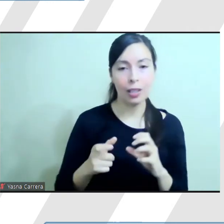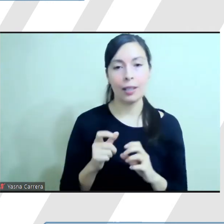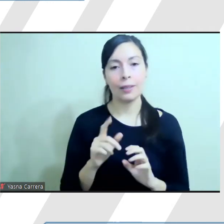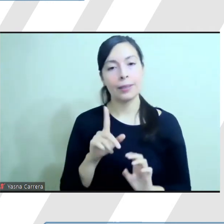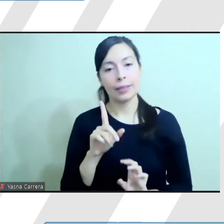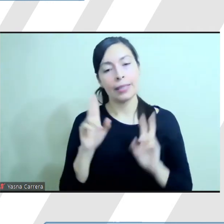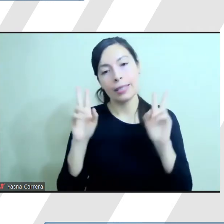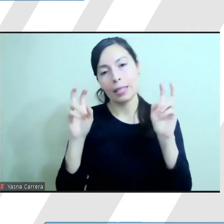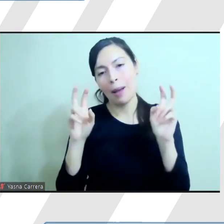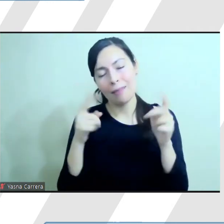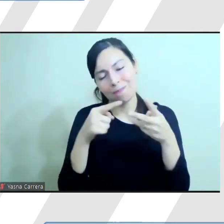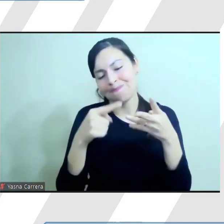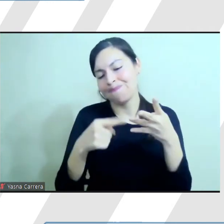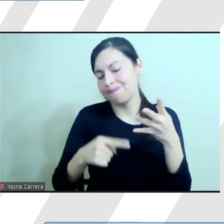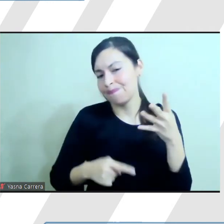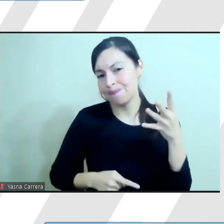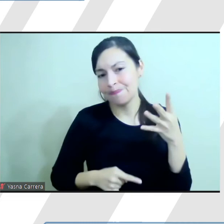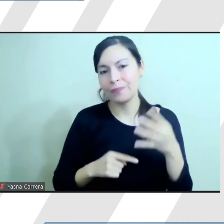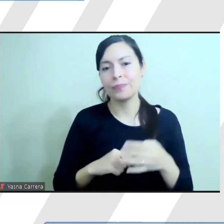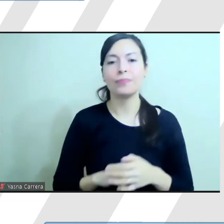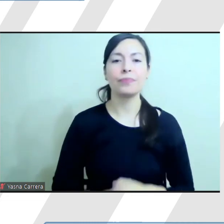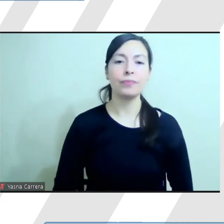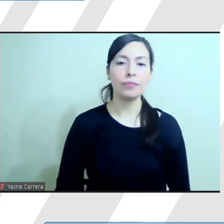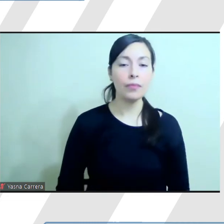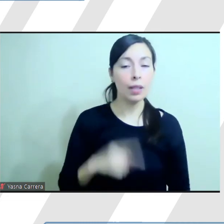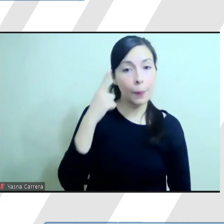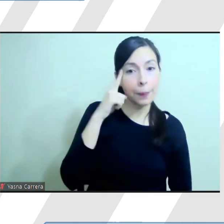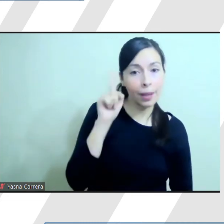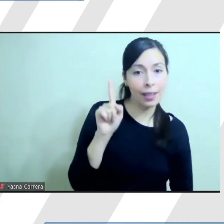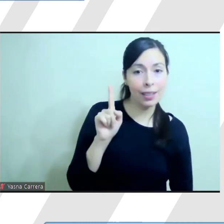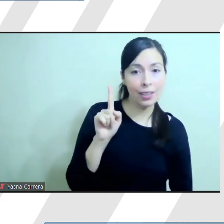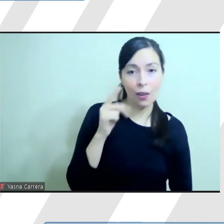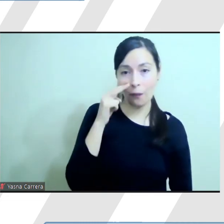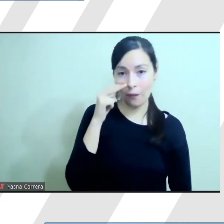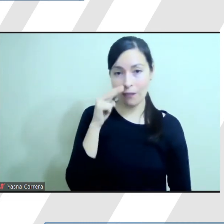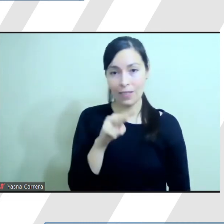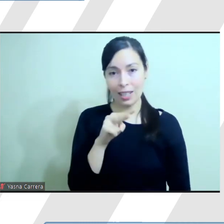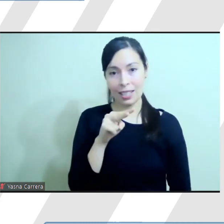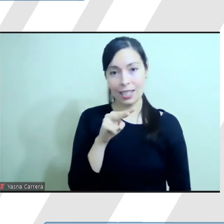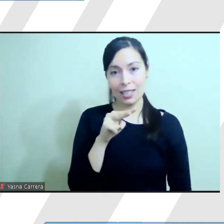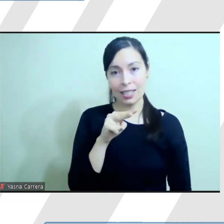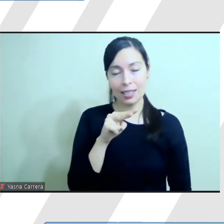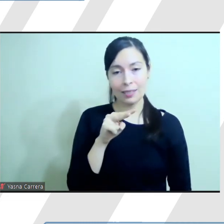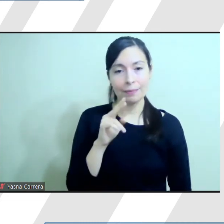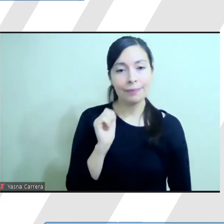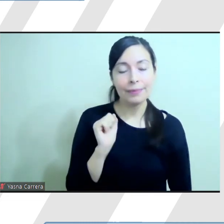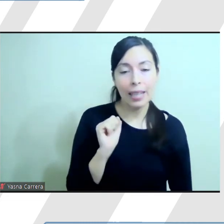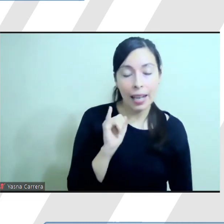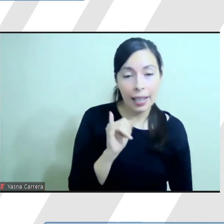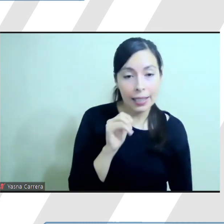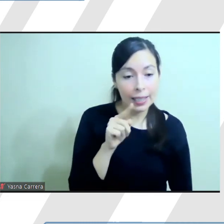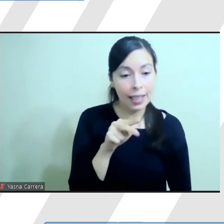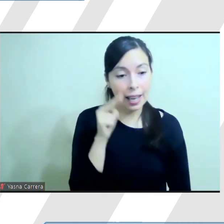y esperamos que algunas otras cosas afines, pero eventualmente vamos a ver si, merced a esta misma tecnología, podemos